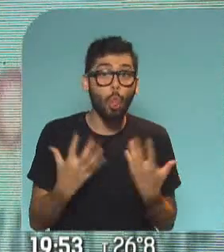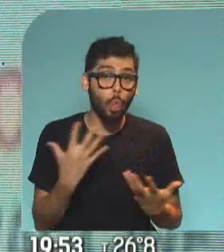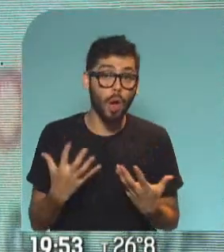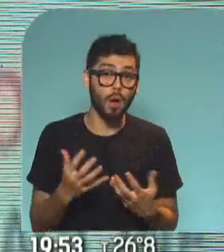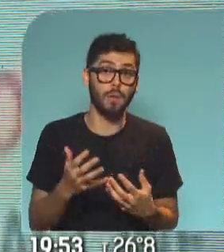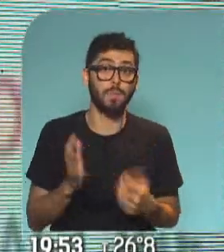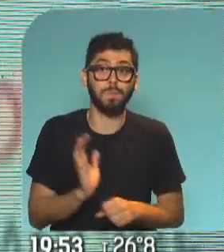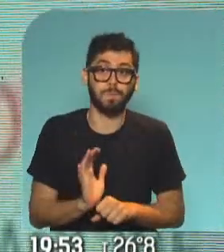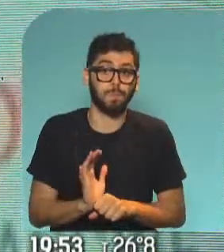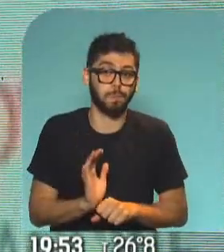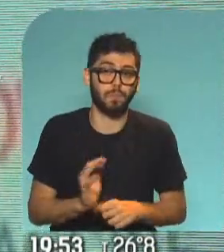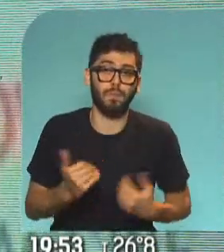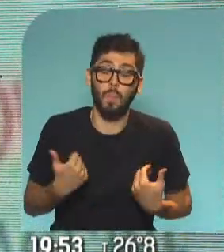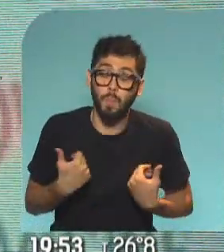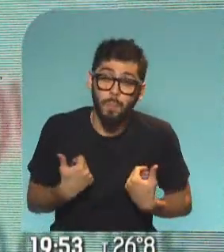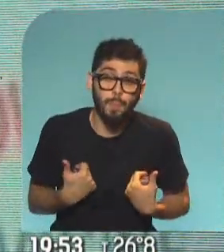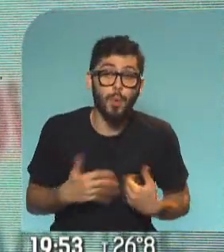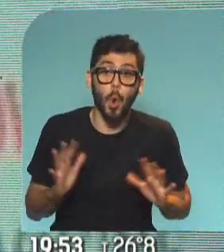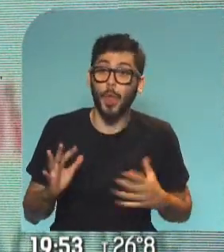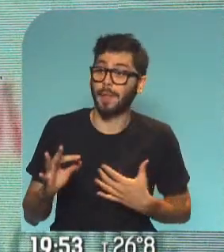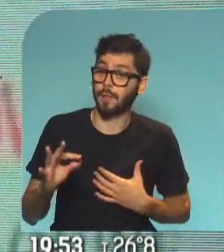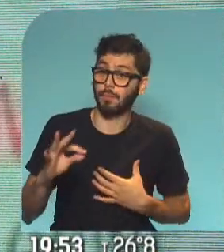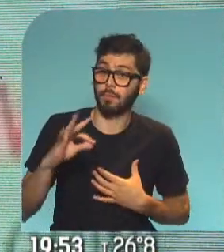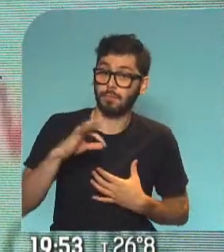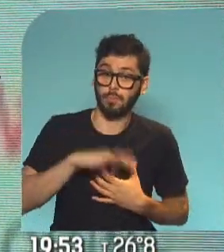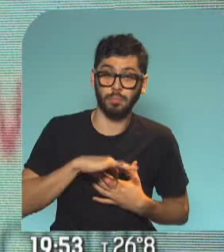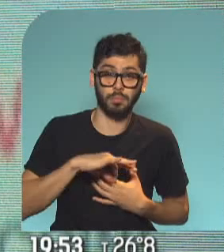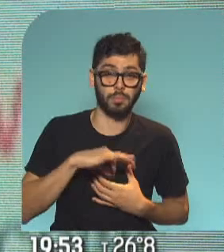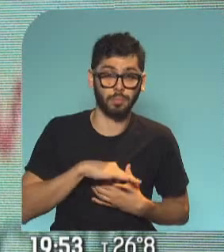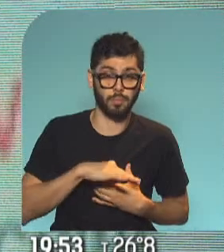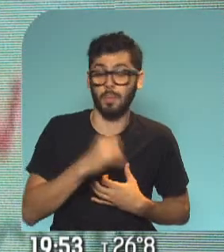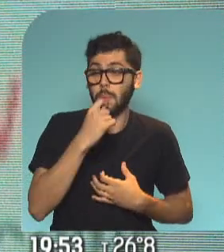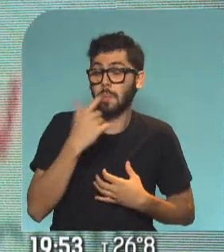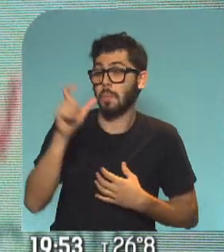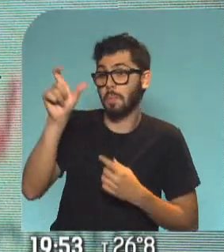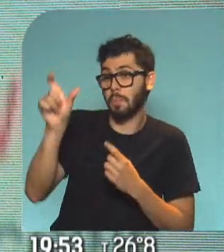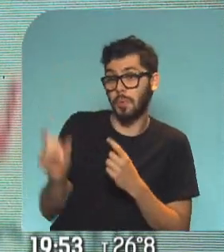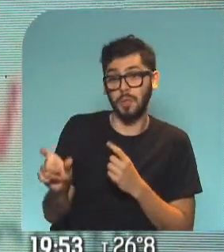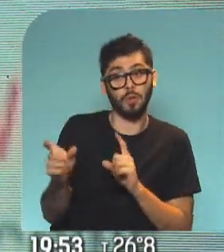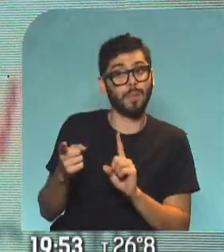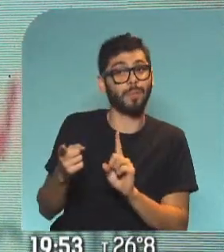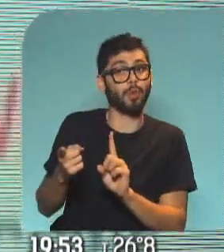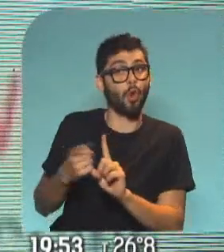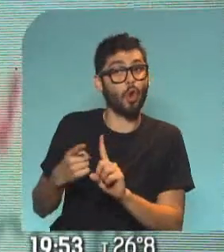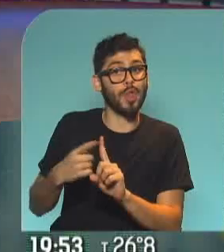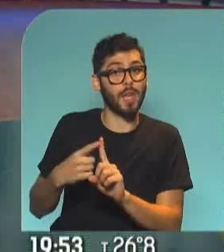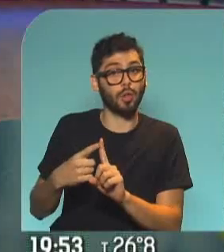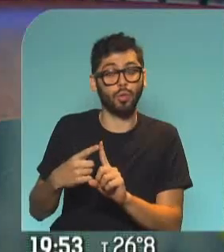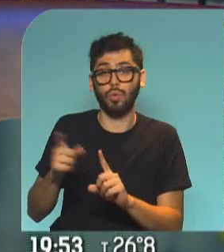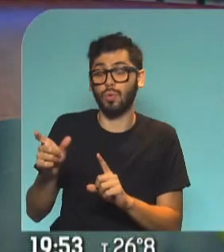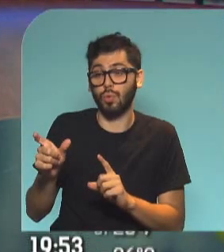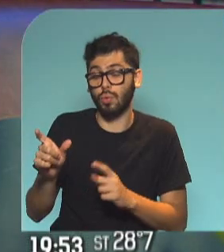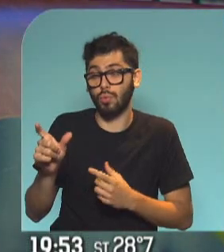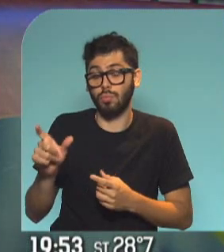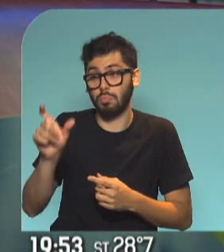uno puede llegar a estar infectado, o sea, por haber tenido contacto con alguna persona infectada